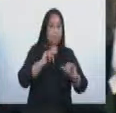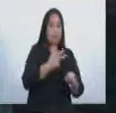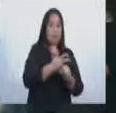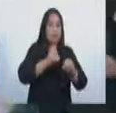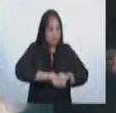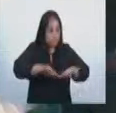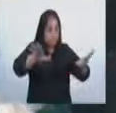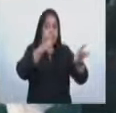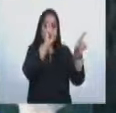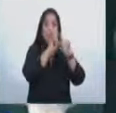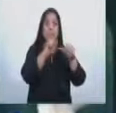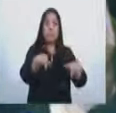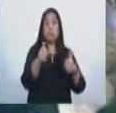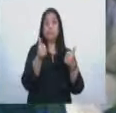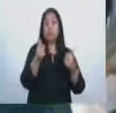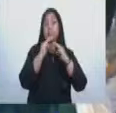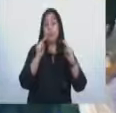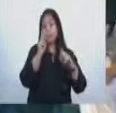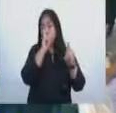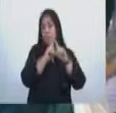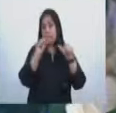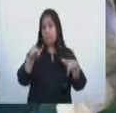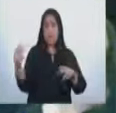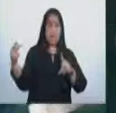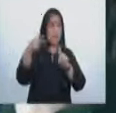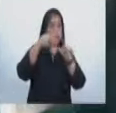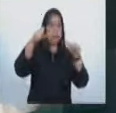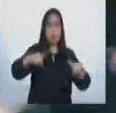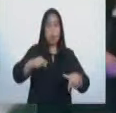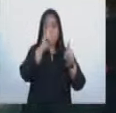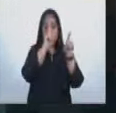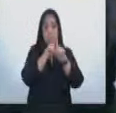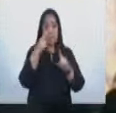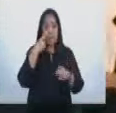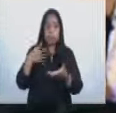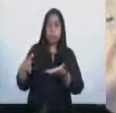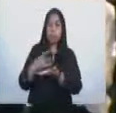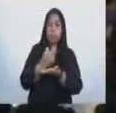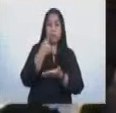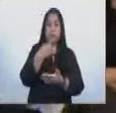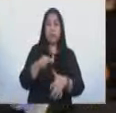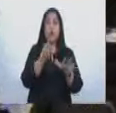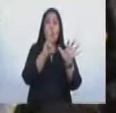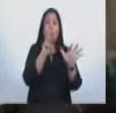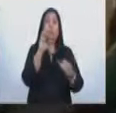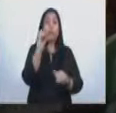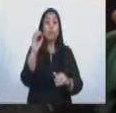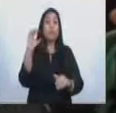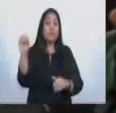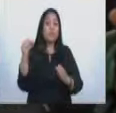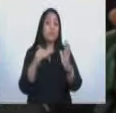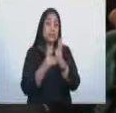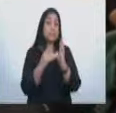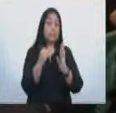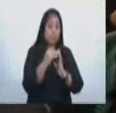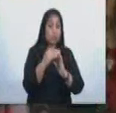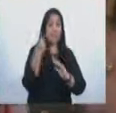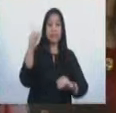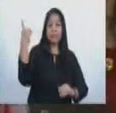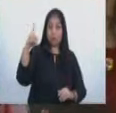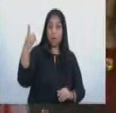noticia es que hasta este momento hemos logrado captar más de 800 millones de